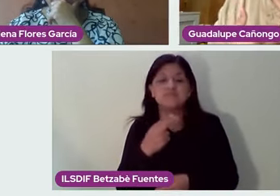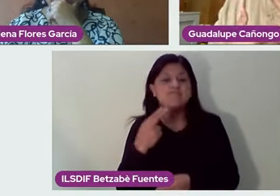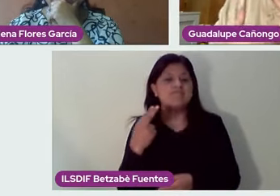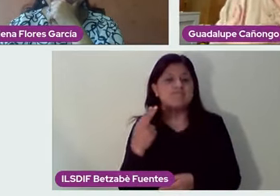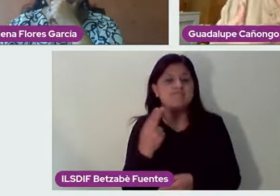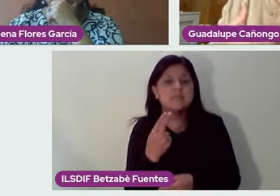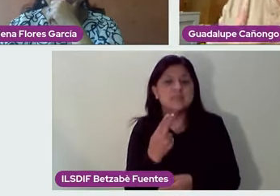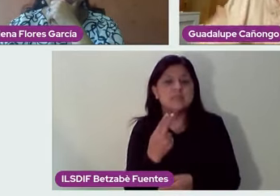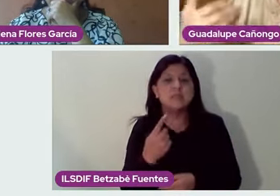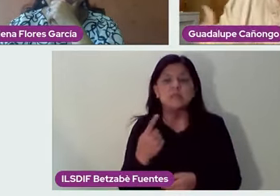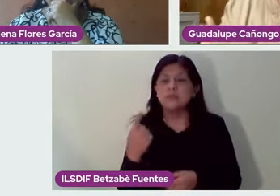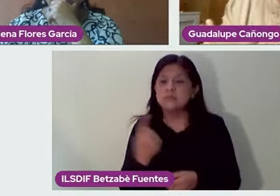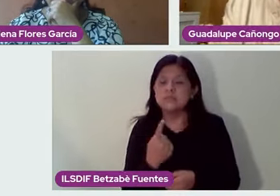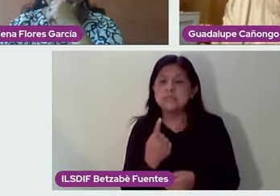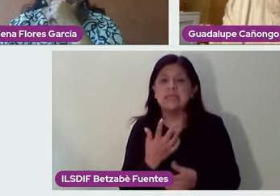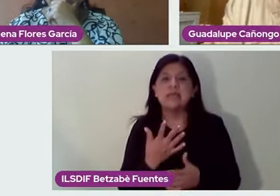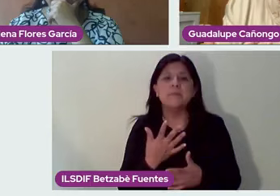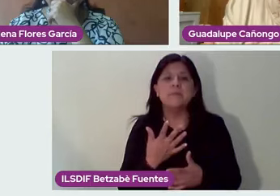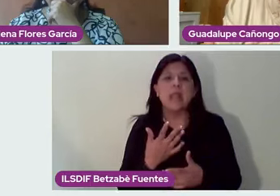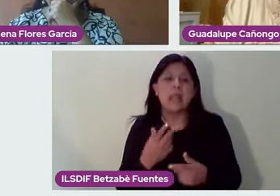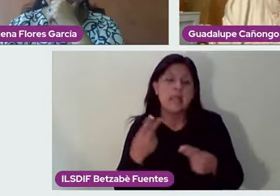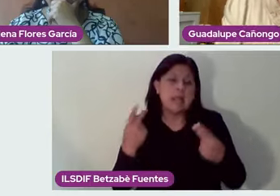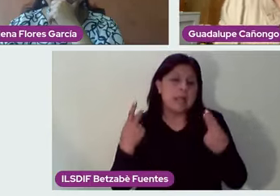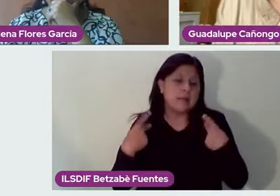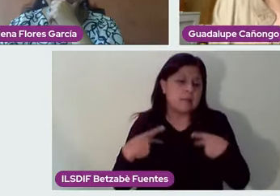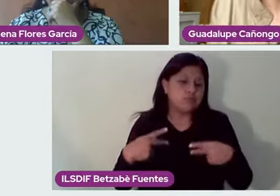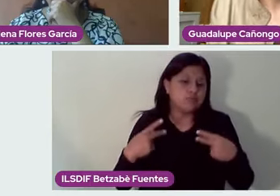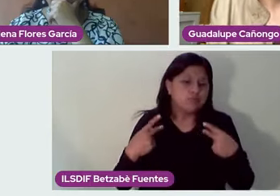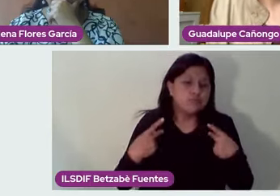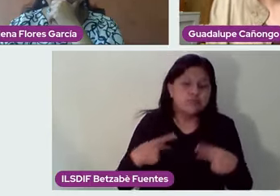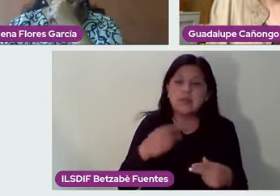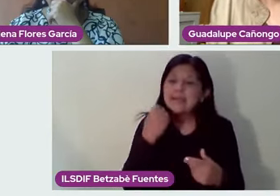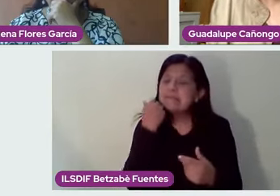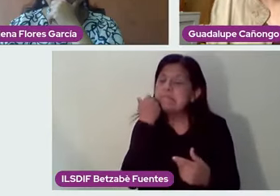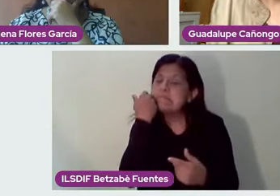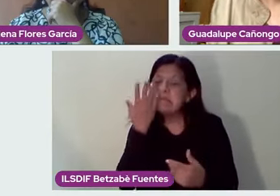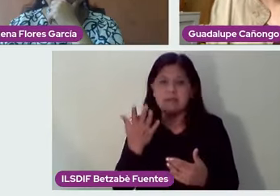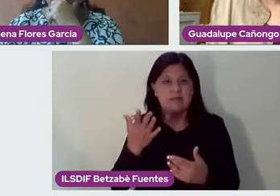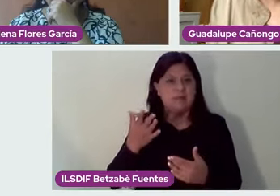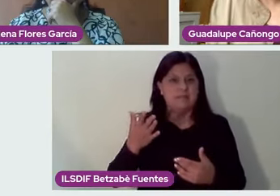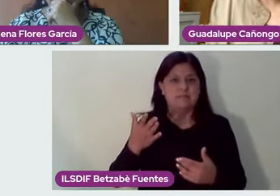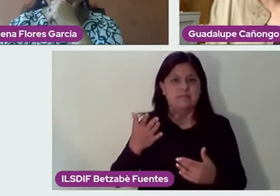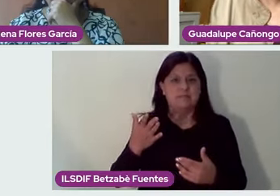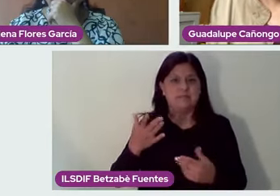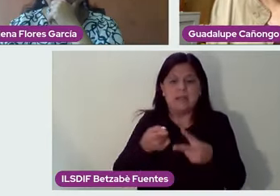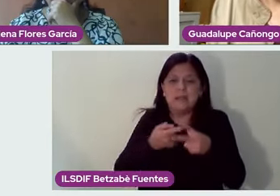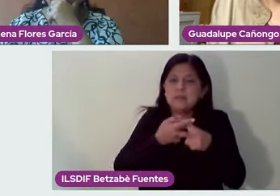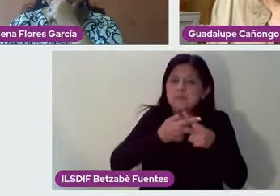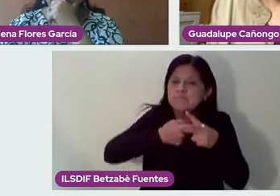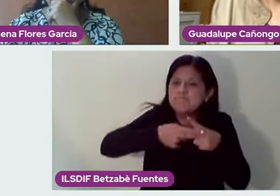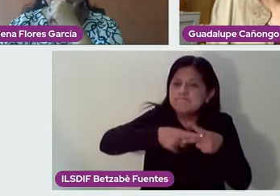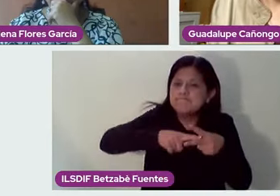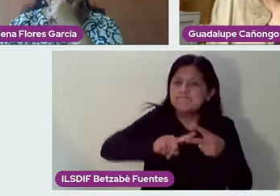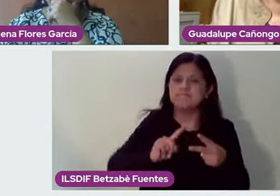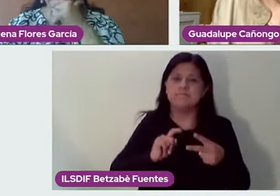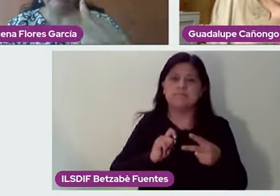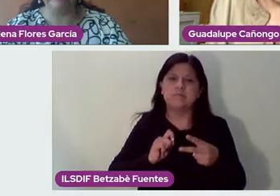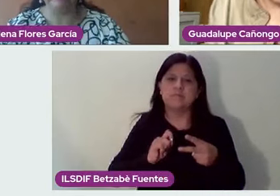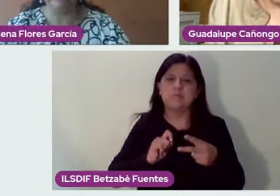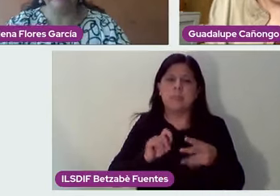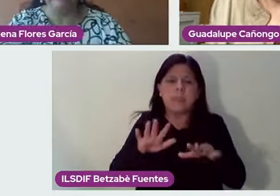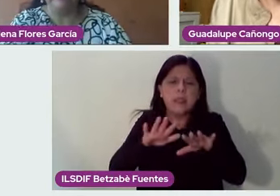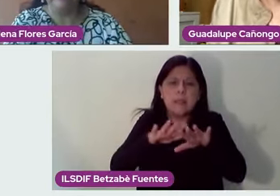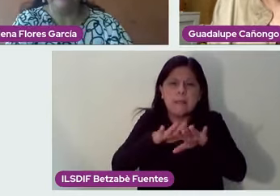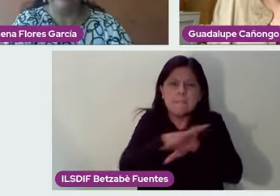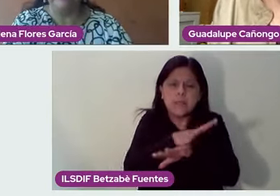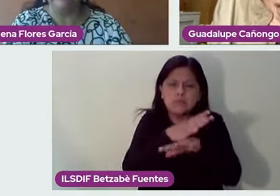ver con capacidades, sino que no tienen los recursos para iniciarlo. Porque nos enfrentamos a esta cotidianidad que,